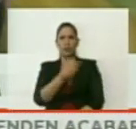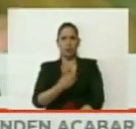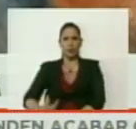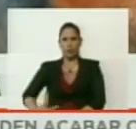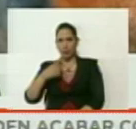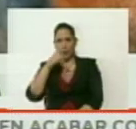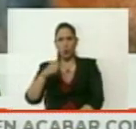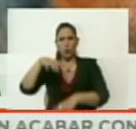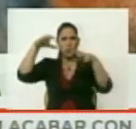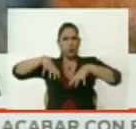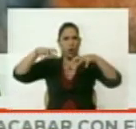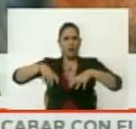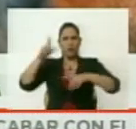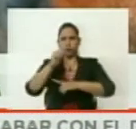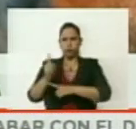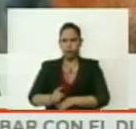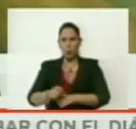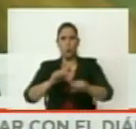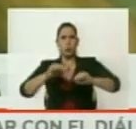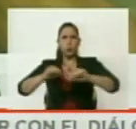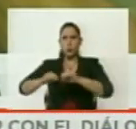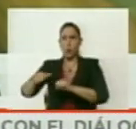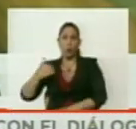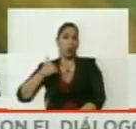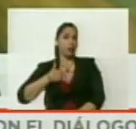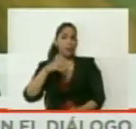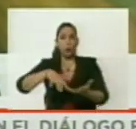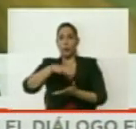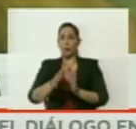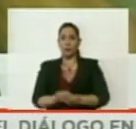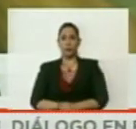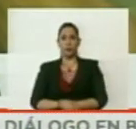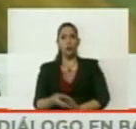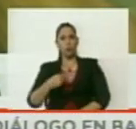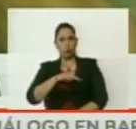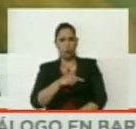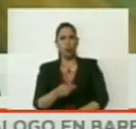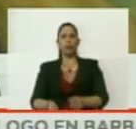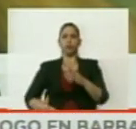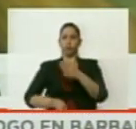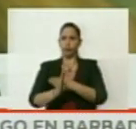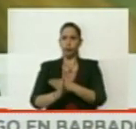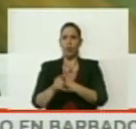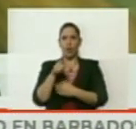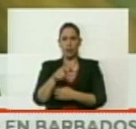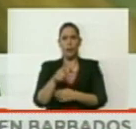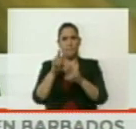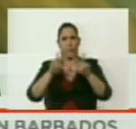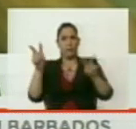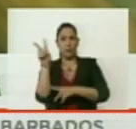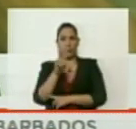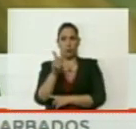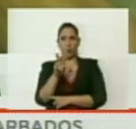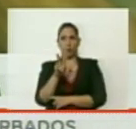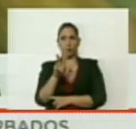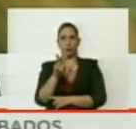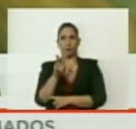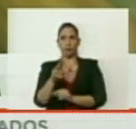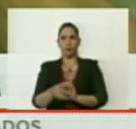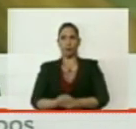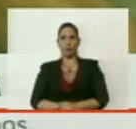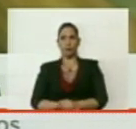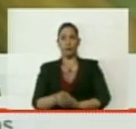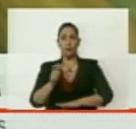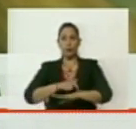truene, relampaguee, haya terremoto, en cualquier circunstancia estaremos allí por la paz de Venezuela.